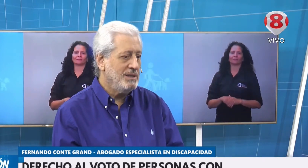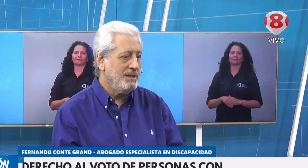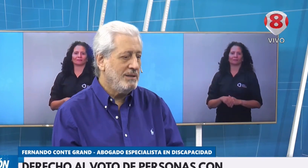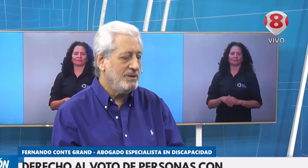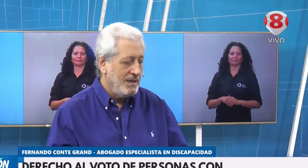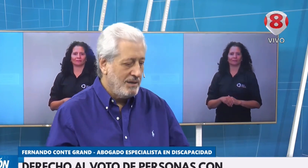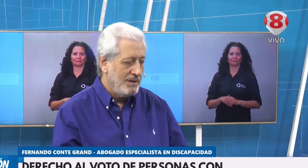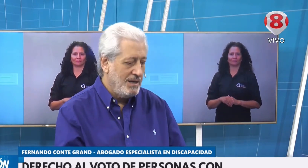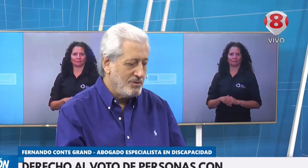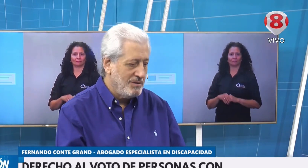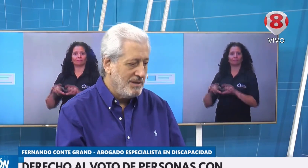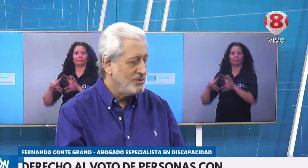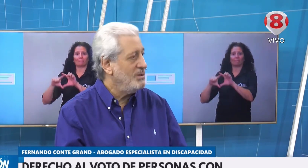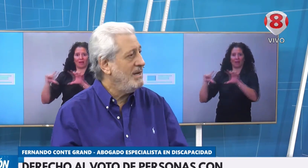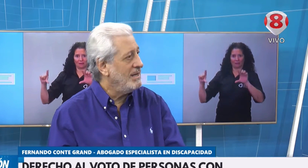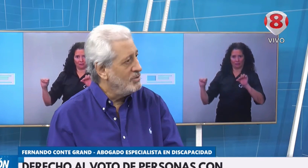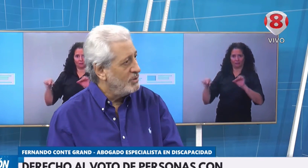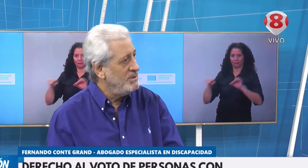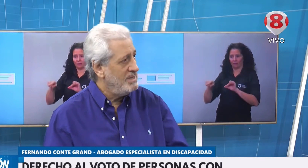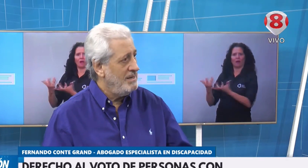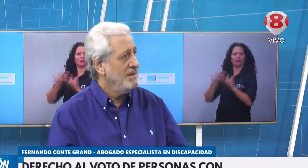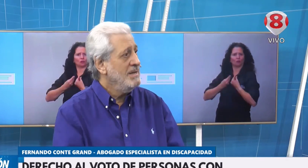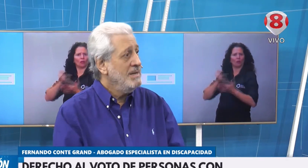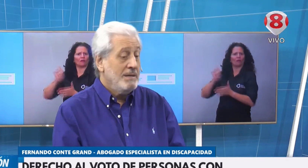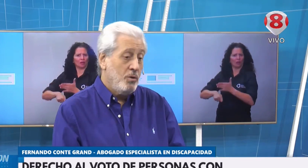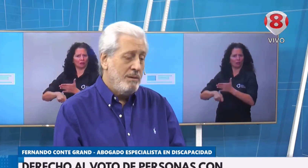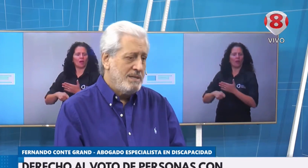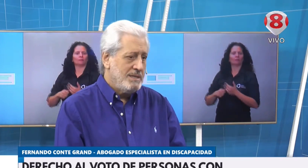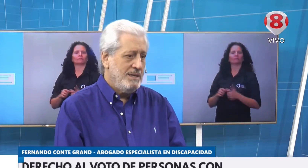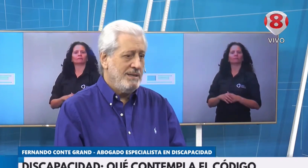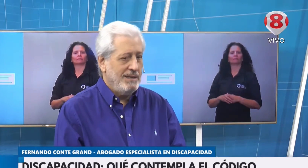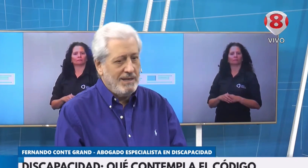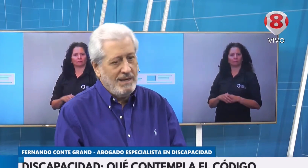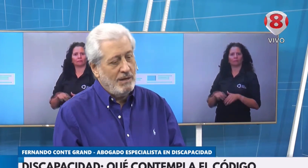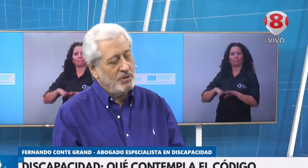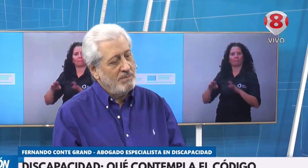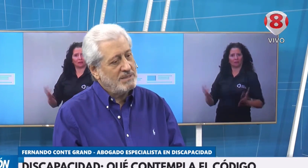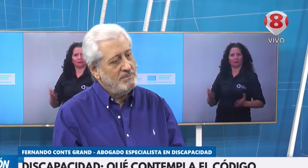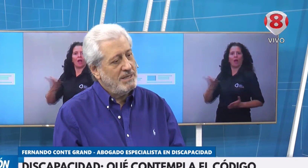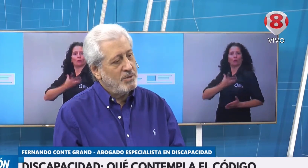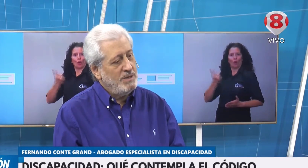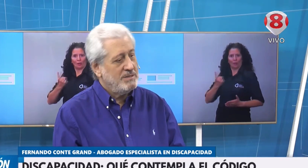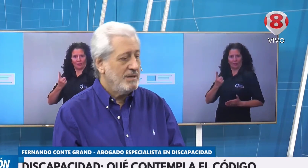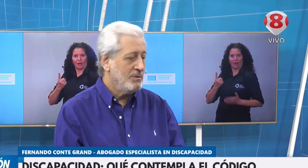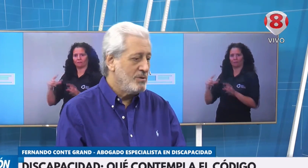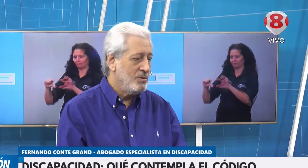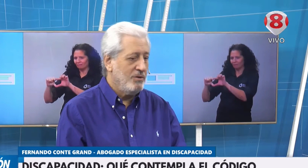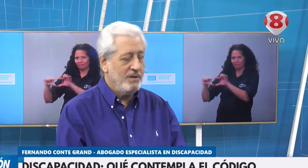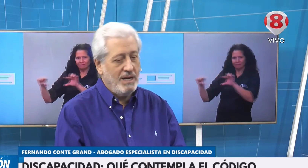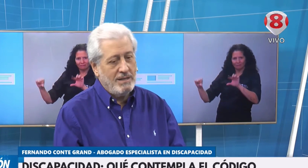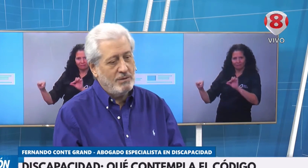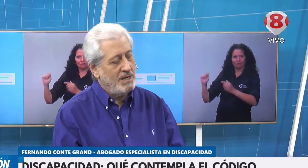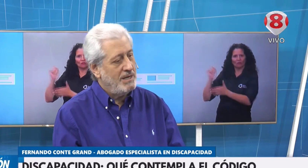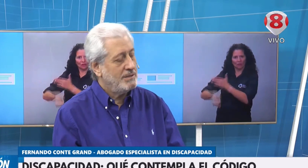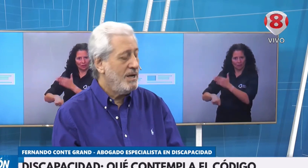elección donde hay elección nacional y elección provincial claro obviamente la autoridad máxima en la provincia en un caso el